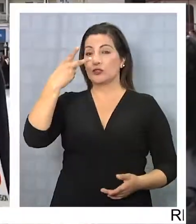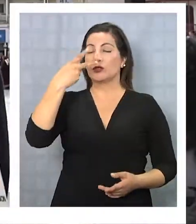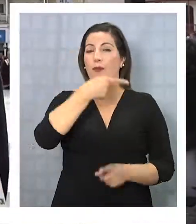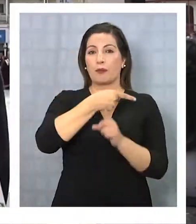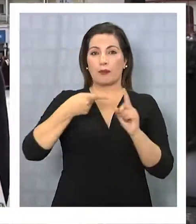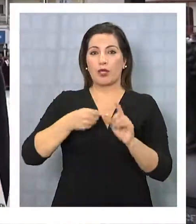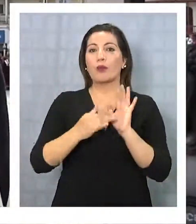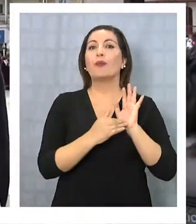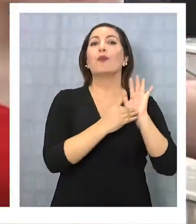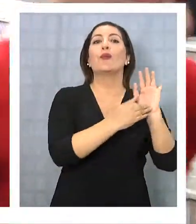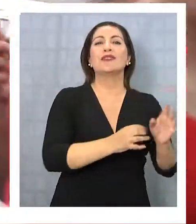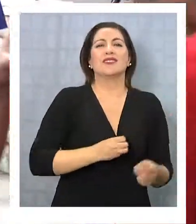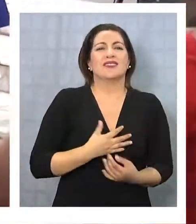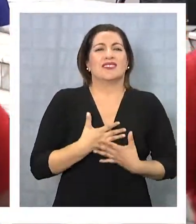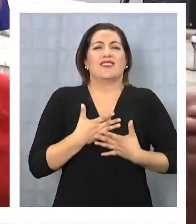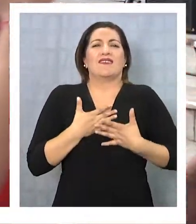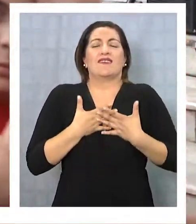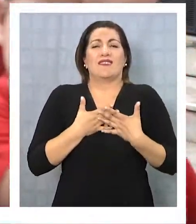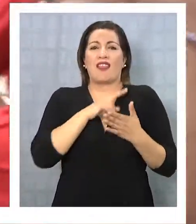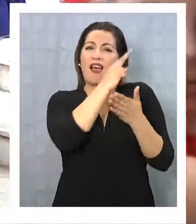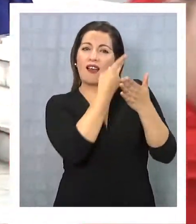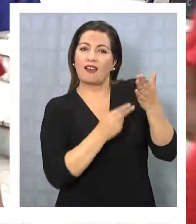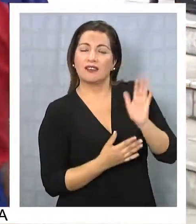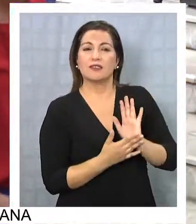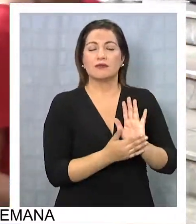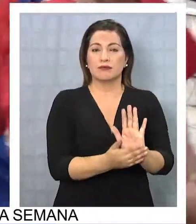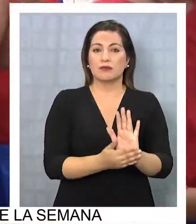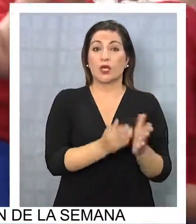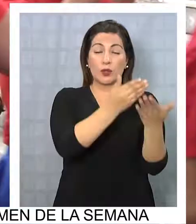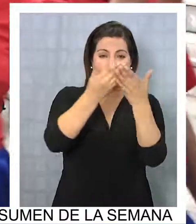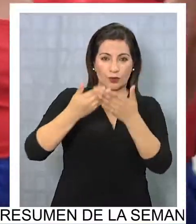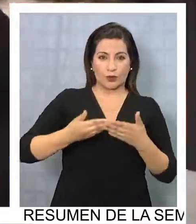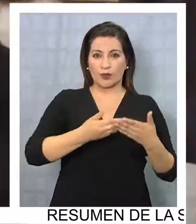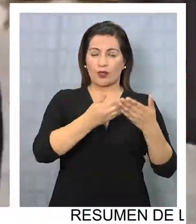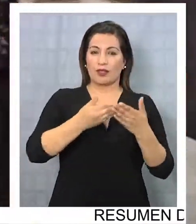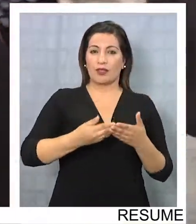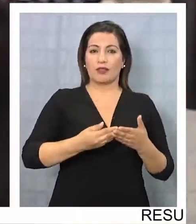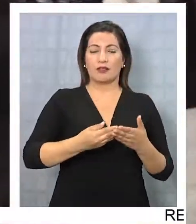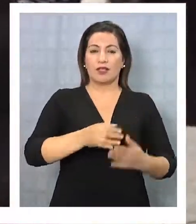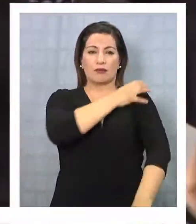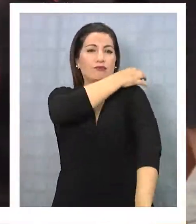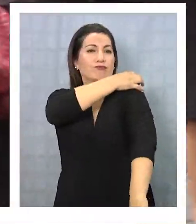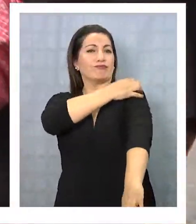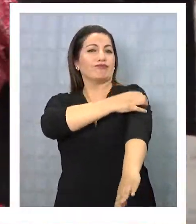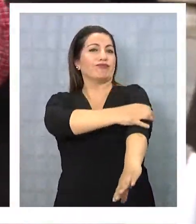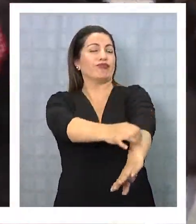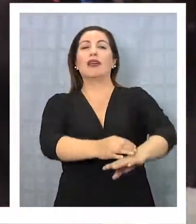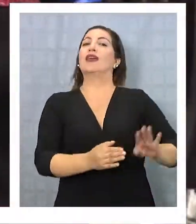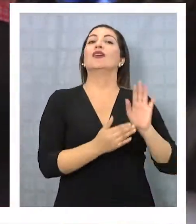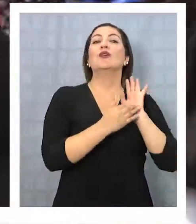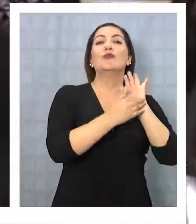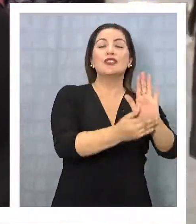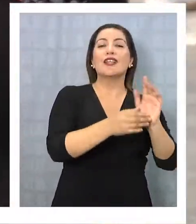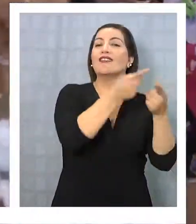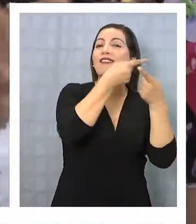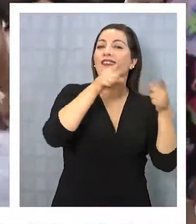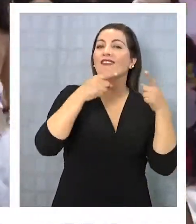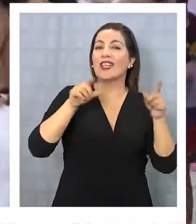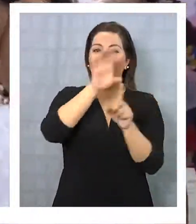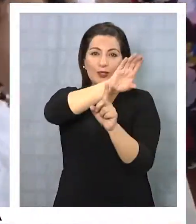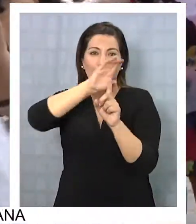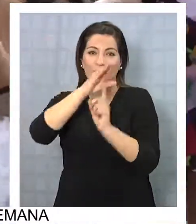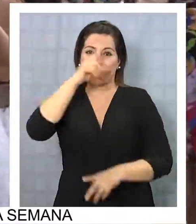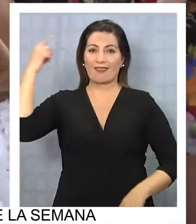expresan su sentir artístico. Los estudiantes recorrieron la geografía musical del país, mostrando distintas áreas de la cultura